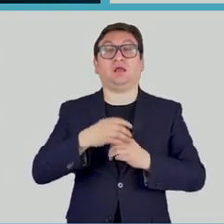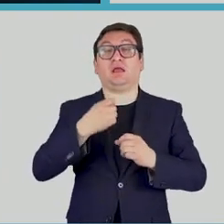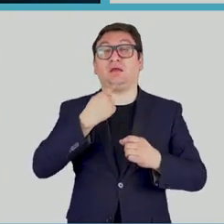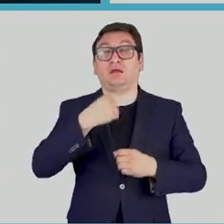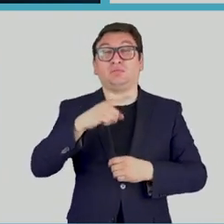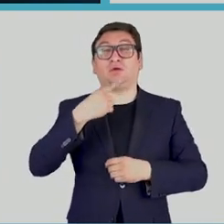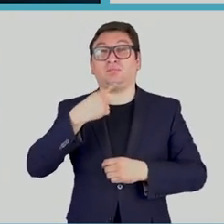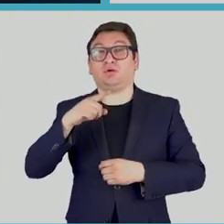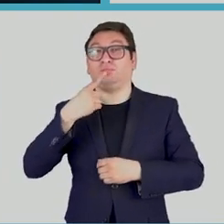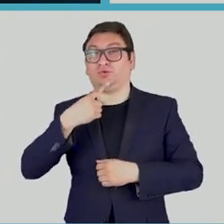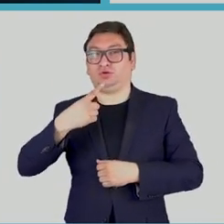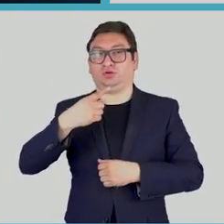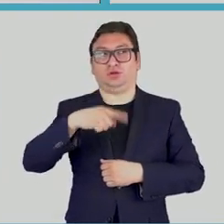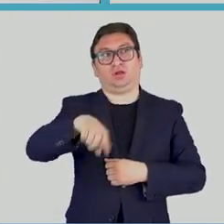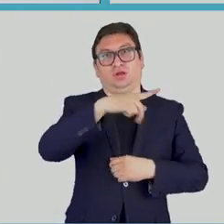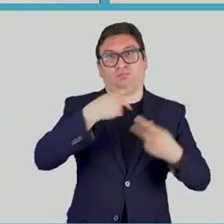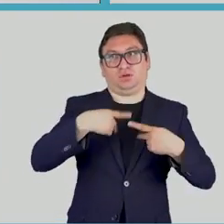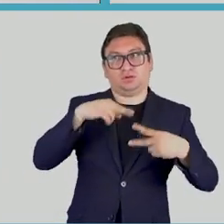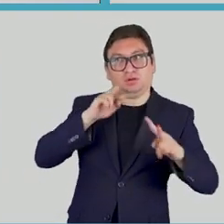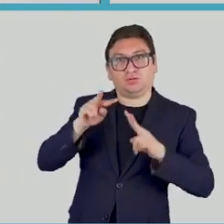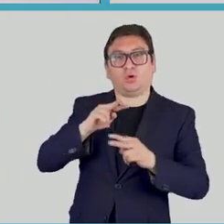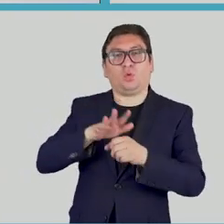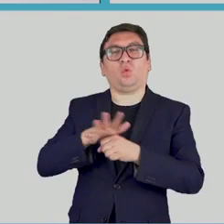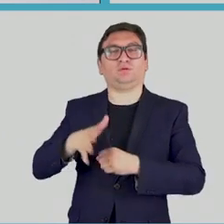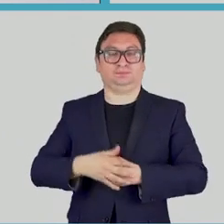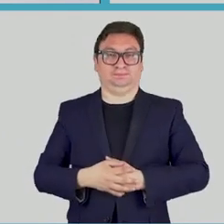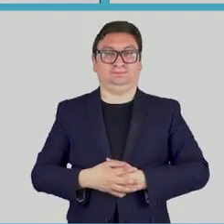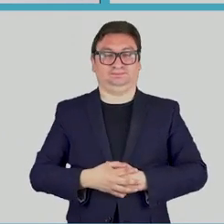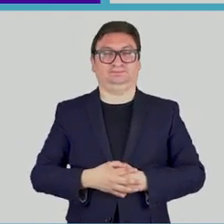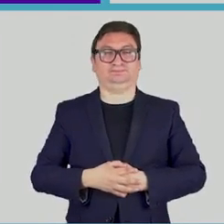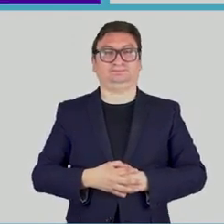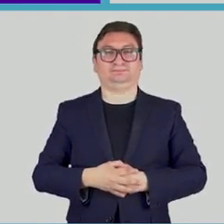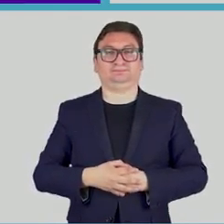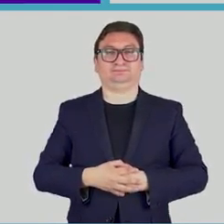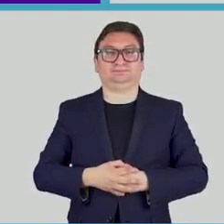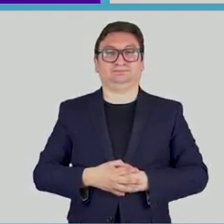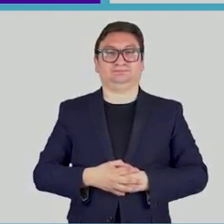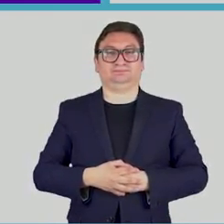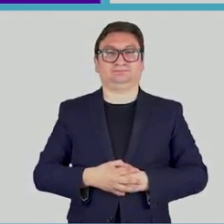algunas quejas de nuestra audiencia pues vamos a ello vamos